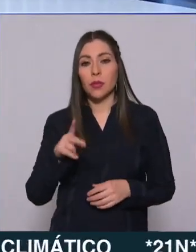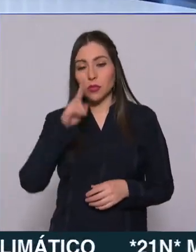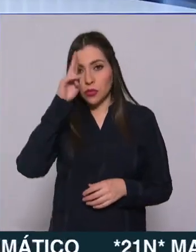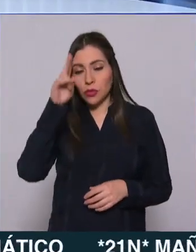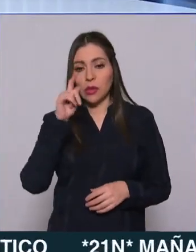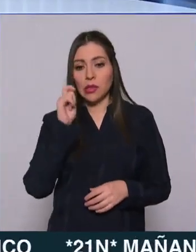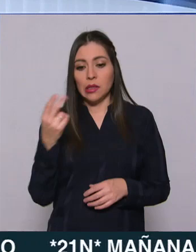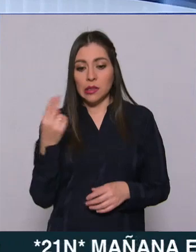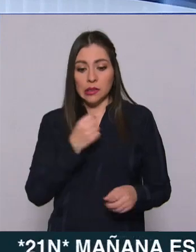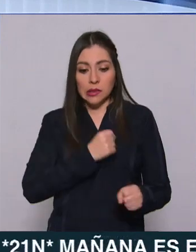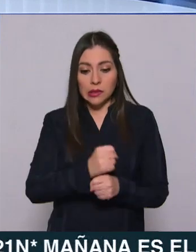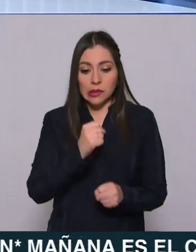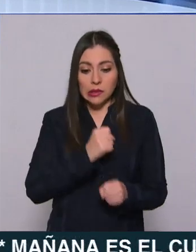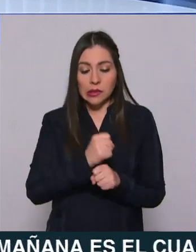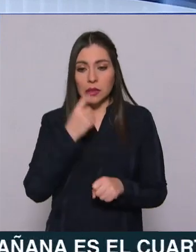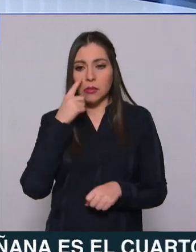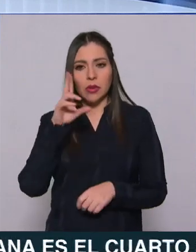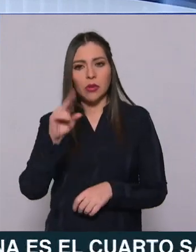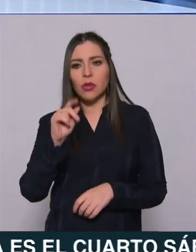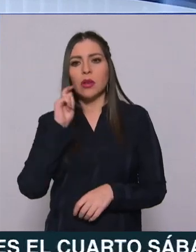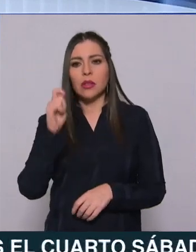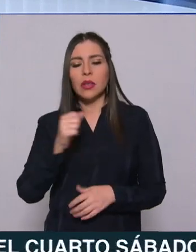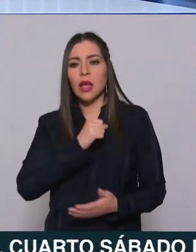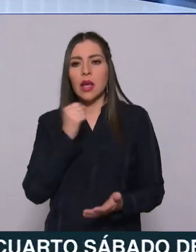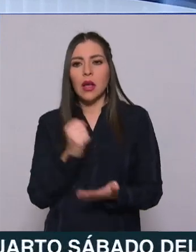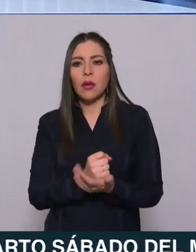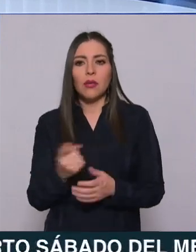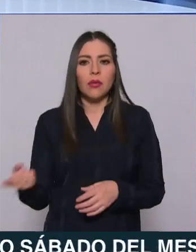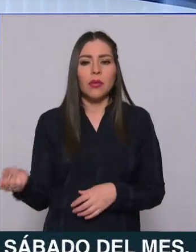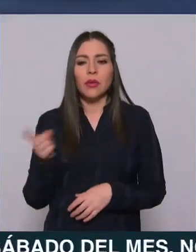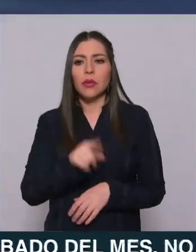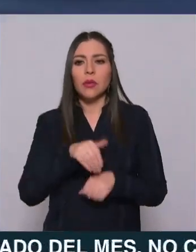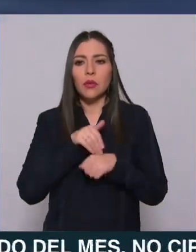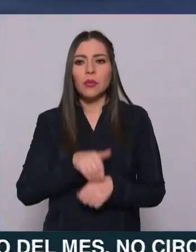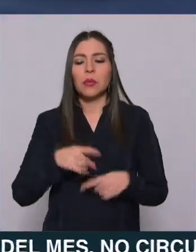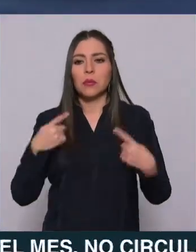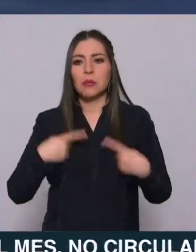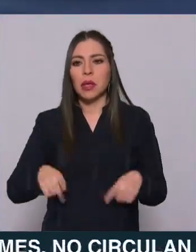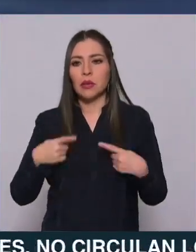ser violencia, es el sometimiento de la voluntad de una persona a la de otra. Muchísimas